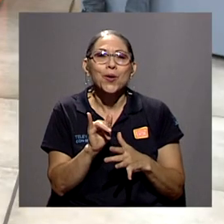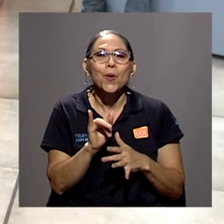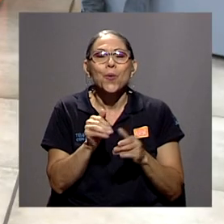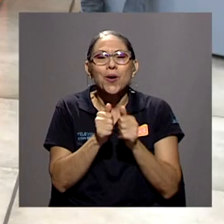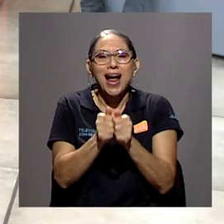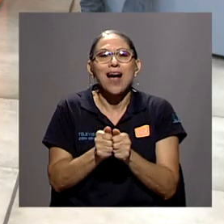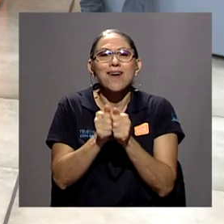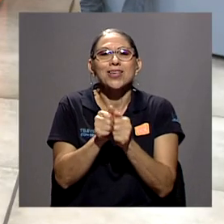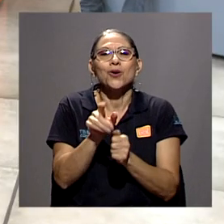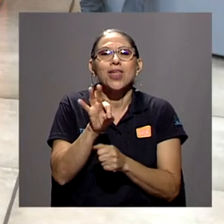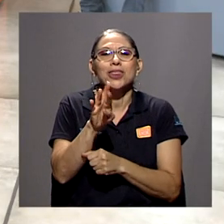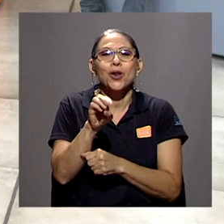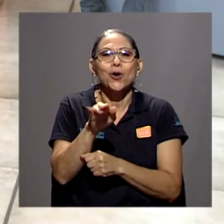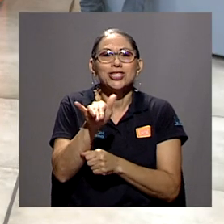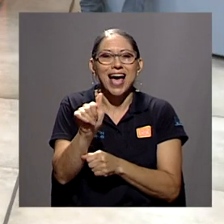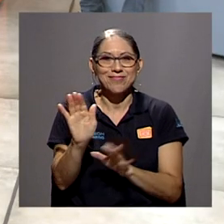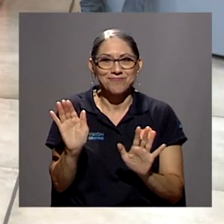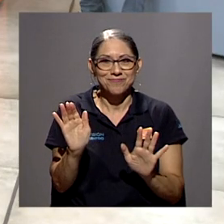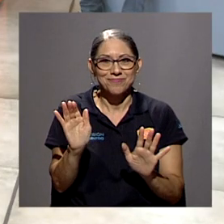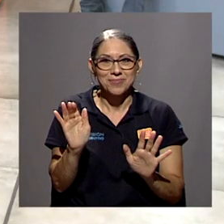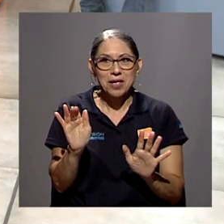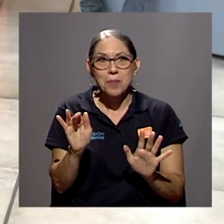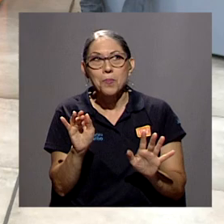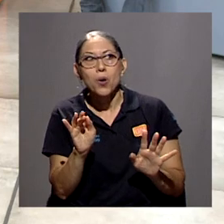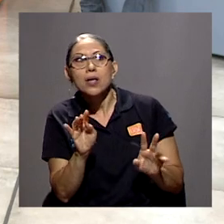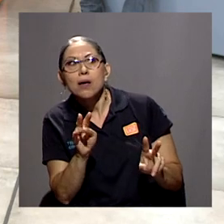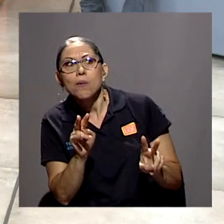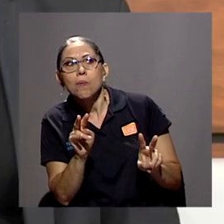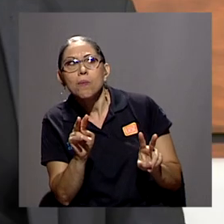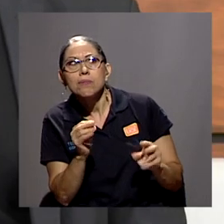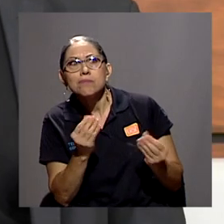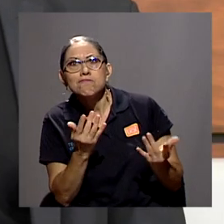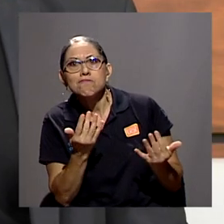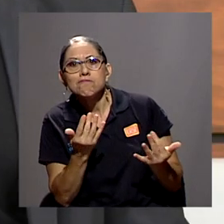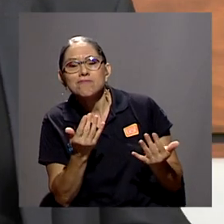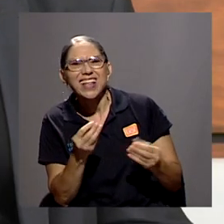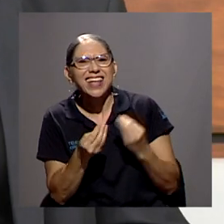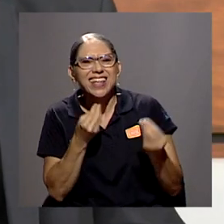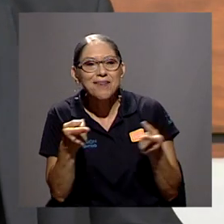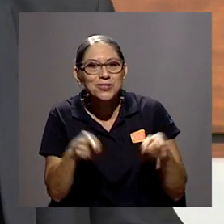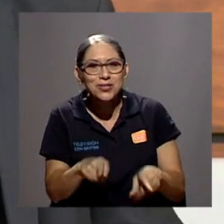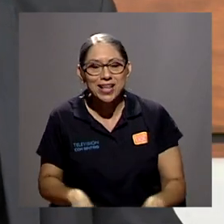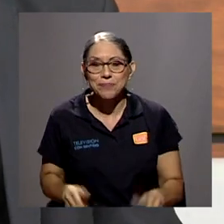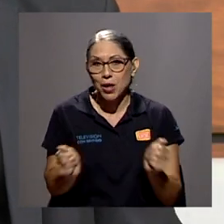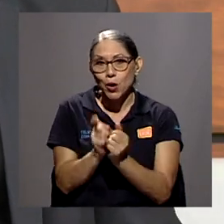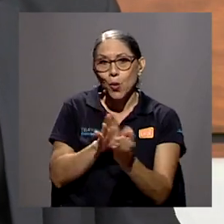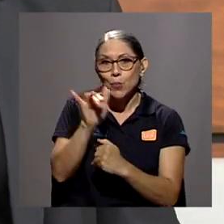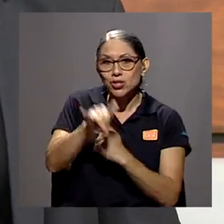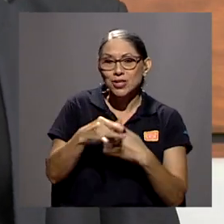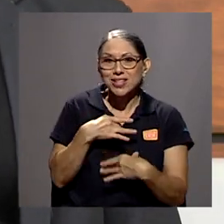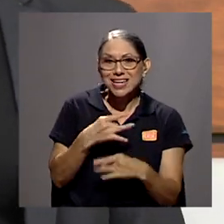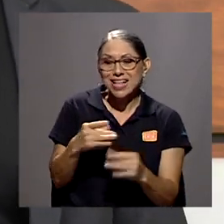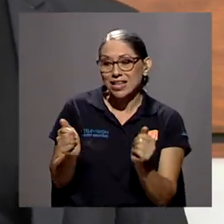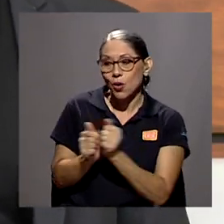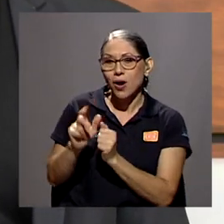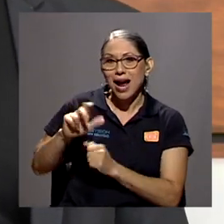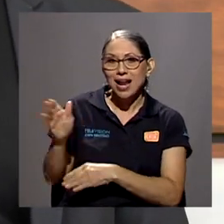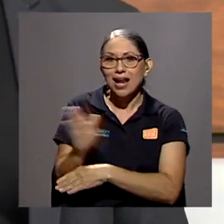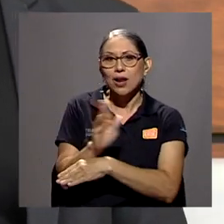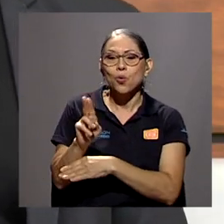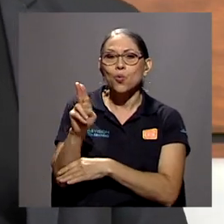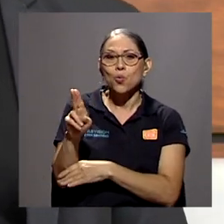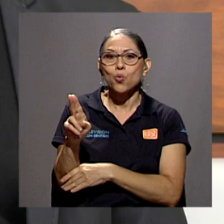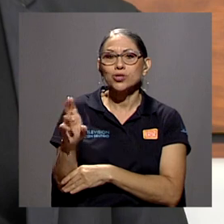pronto este se espera siempre algo que suceda con un proyecto muy interesante que tenemos con el canal o se cree que se llama hoy es